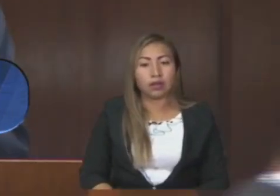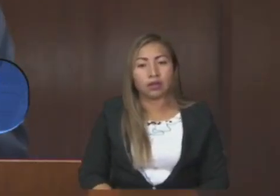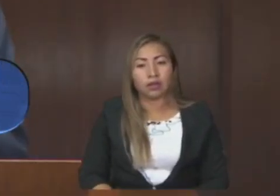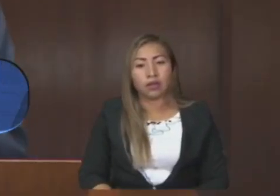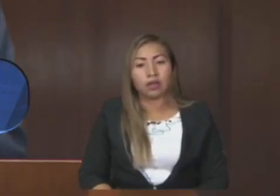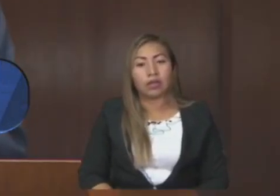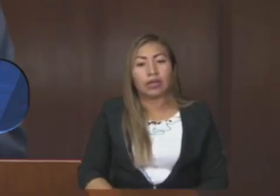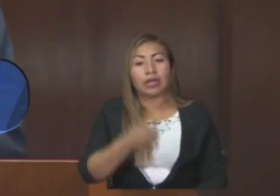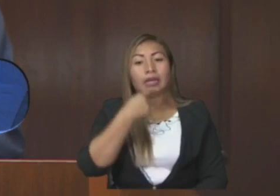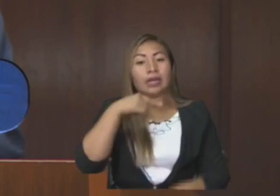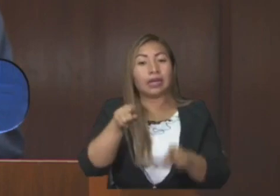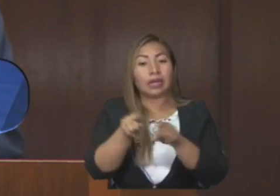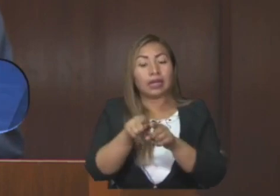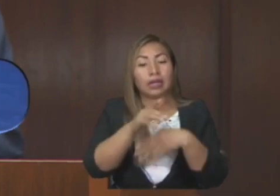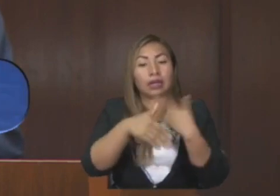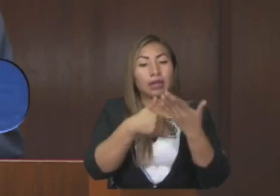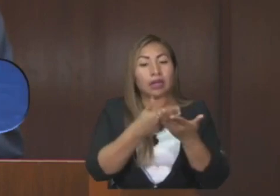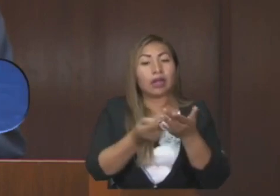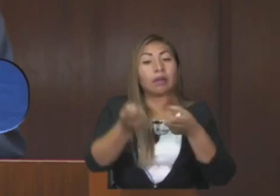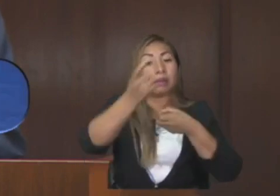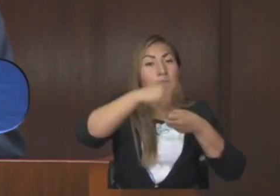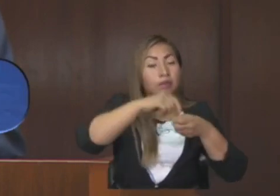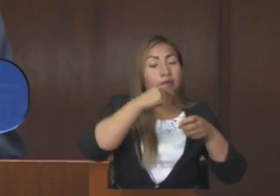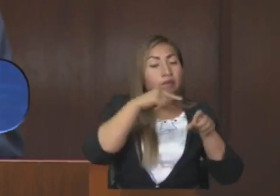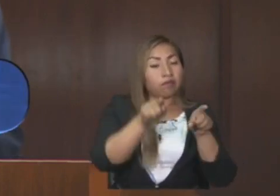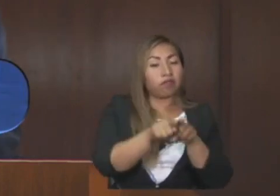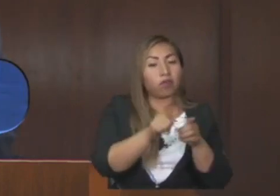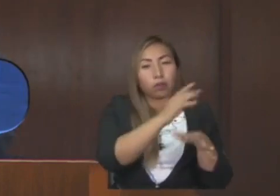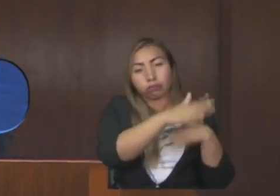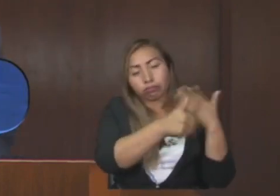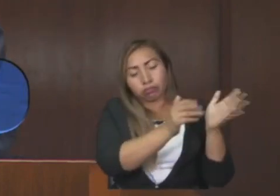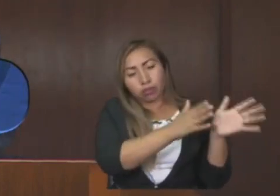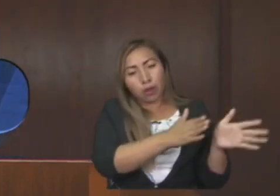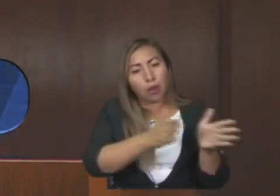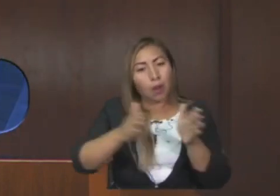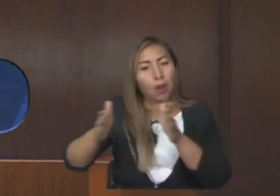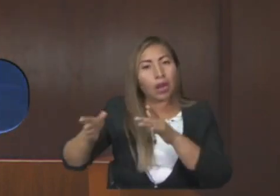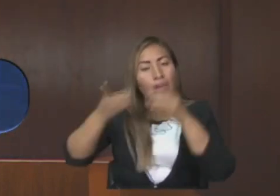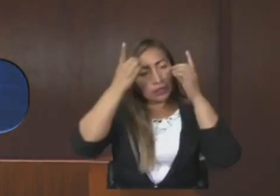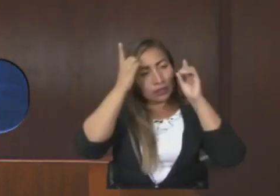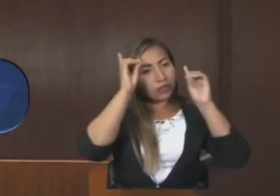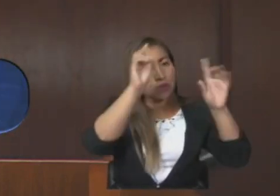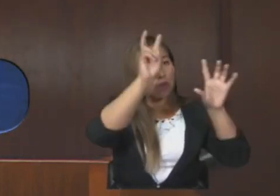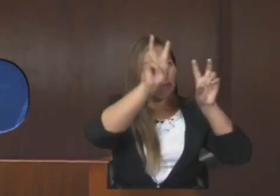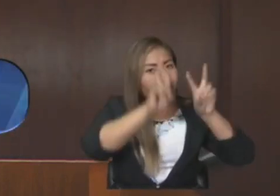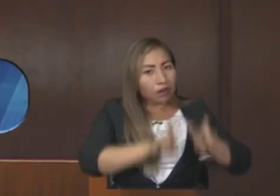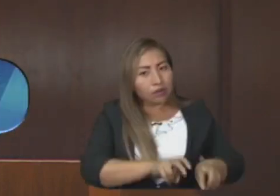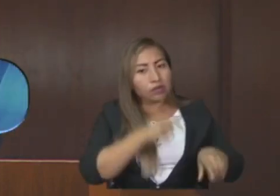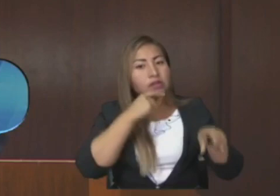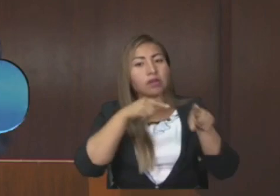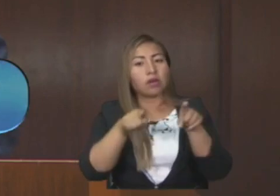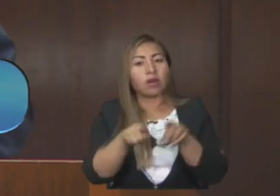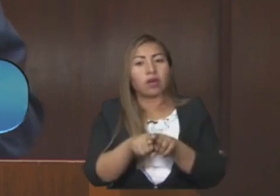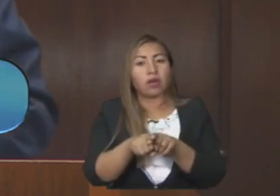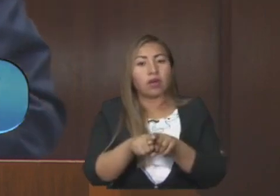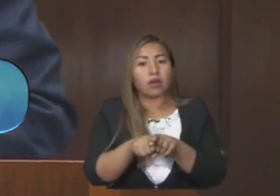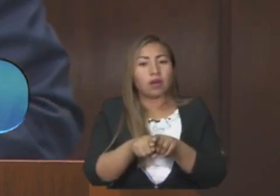Cada parte promoverá la participación del público en proceso de tomas de decisiones, revisiones, reexaminaciones o